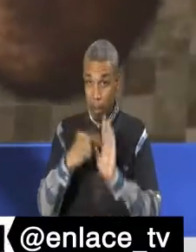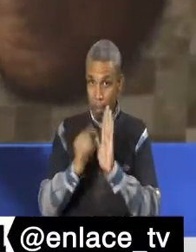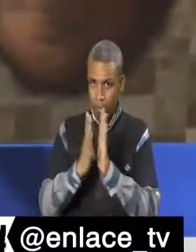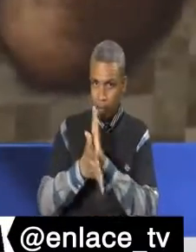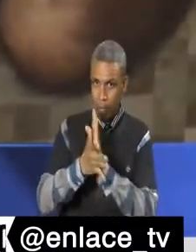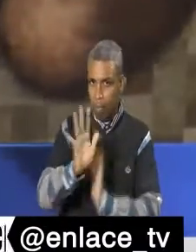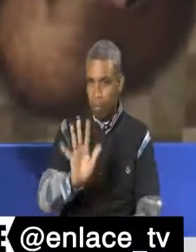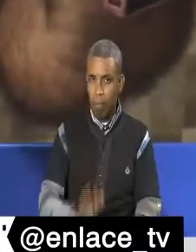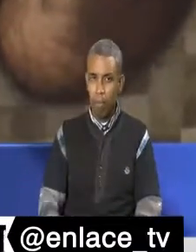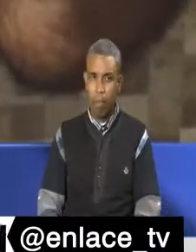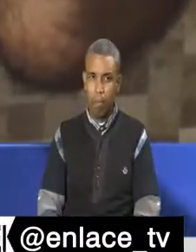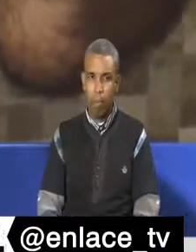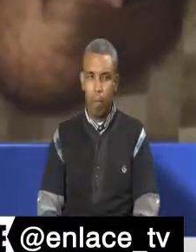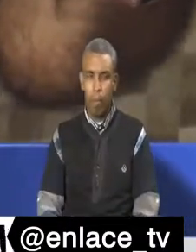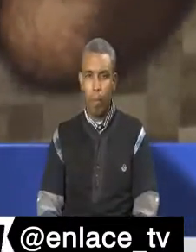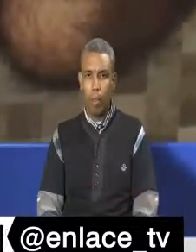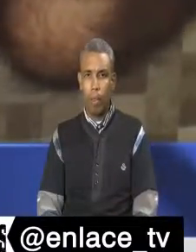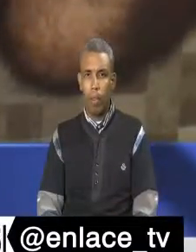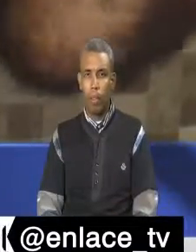regresamos.